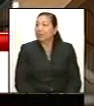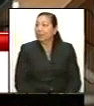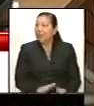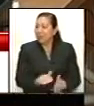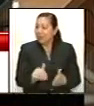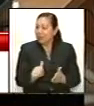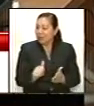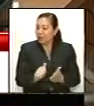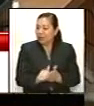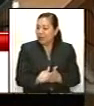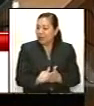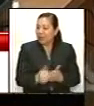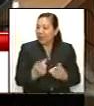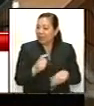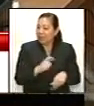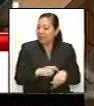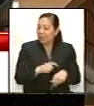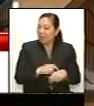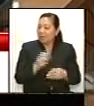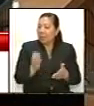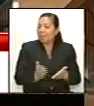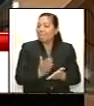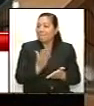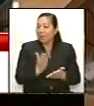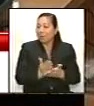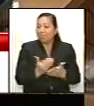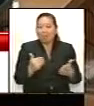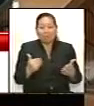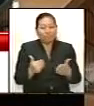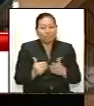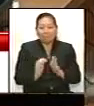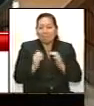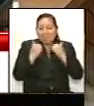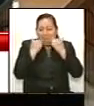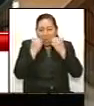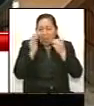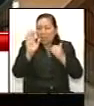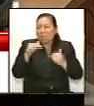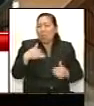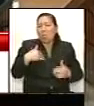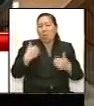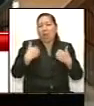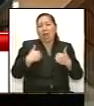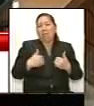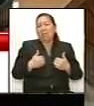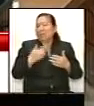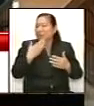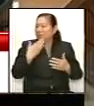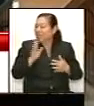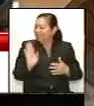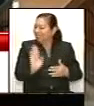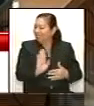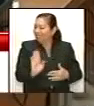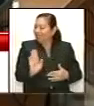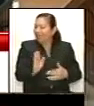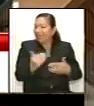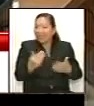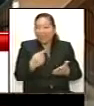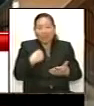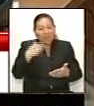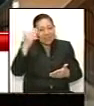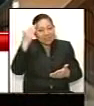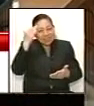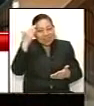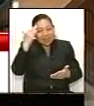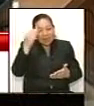los que estén en un momento, en un problema, sepan, o sea, no tengan la necesidad de estar llamando a un abogado, un amigo, ¿sabes? No, sino ya sé lo que tengo que